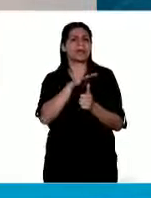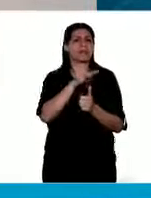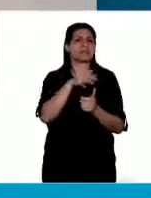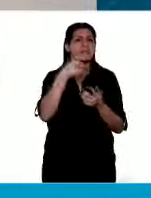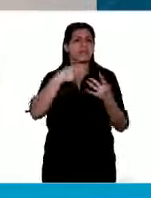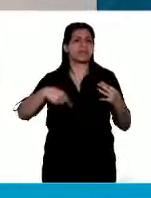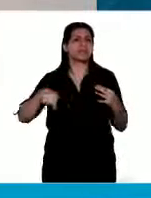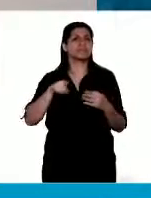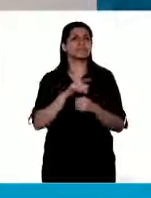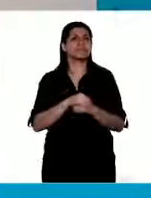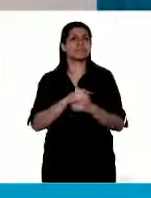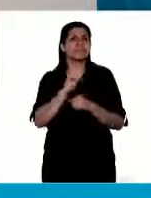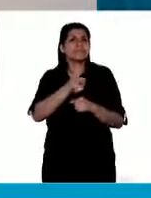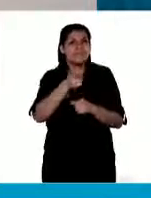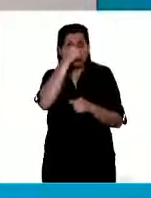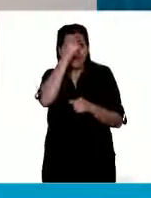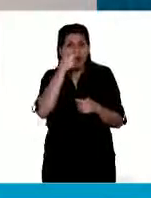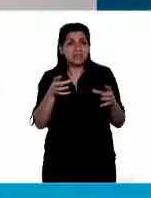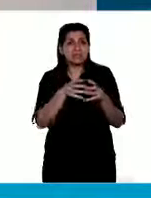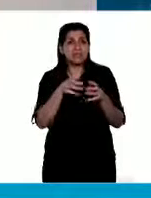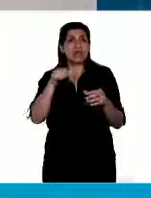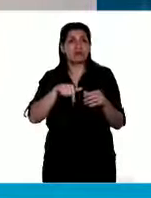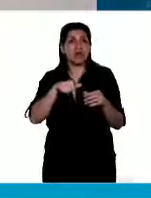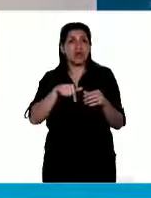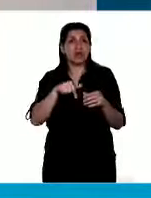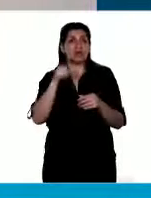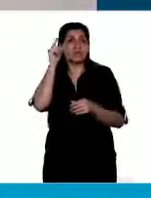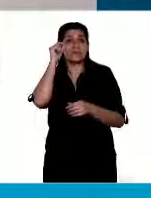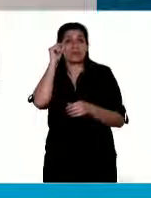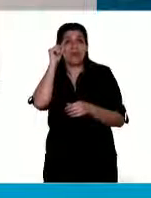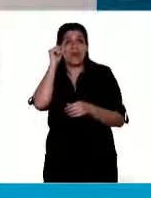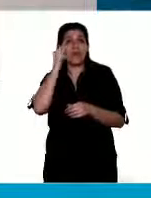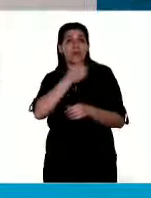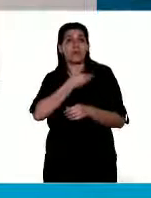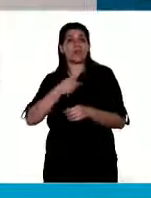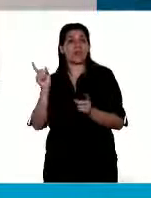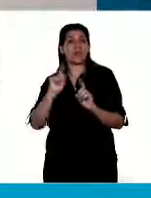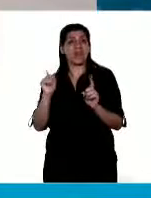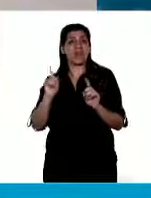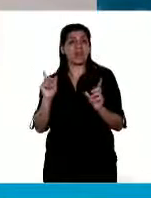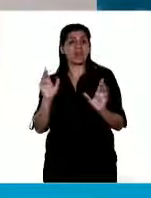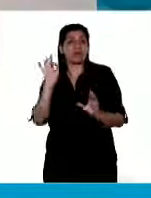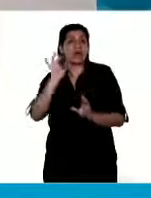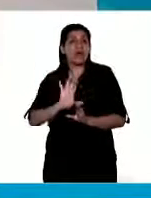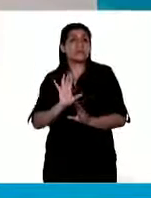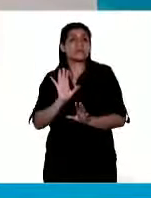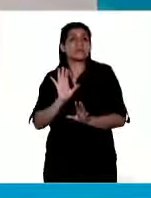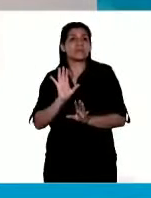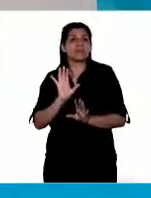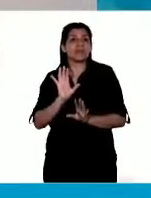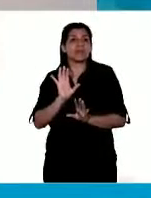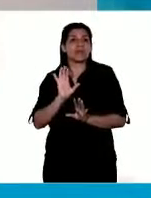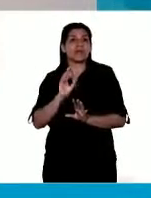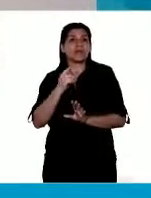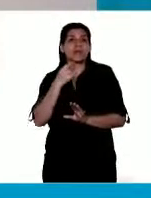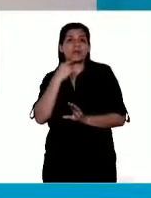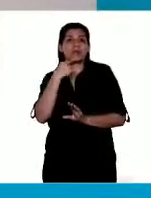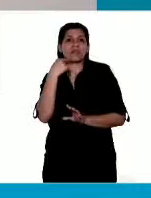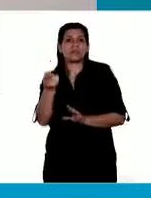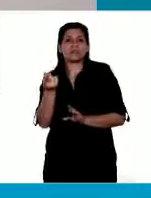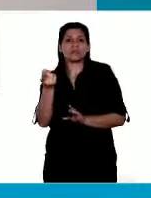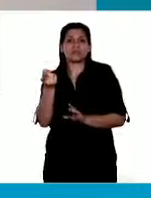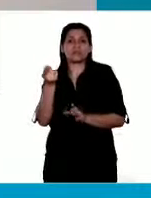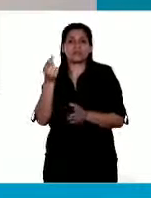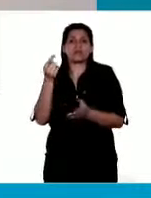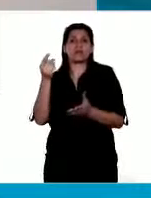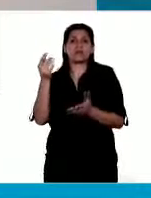policías. Y hoy tenemos a una María Eugenia, que no es gobernadora, pero que es una dirigente y que sigue siendo fiel a nuestras convicciones y que